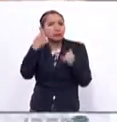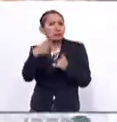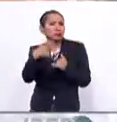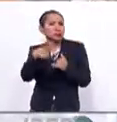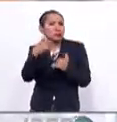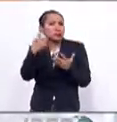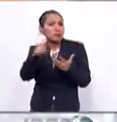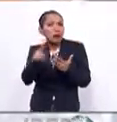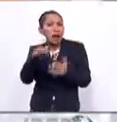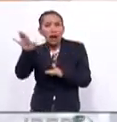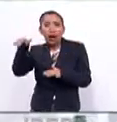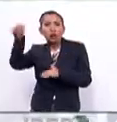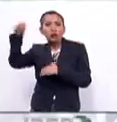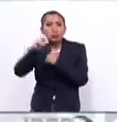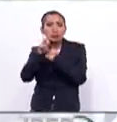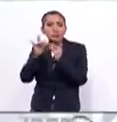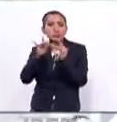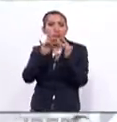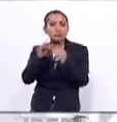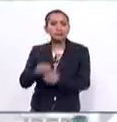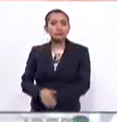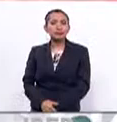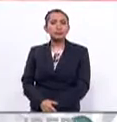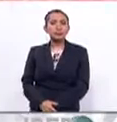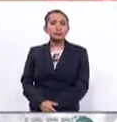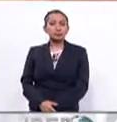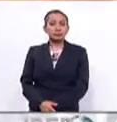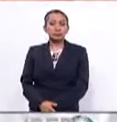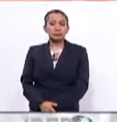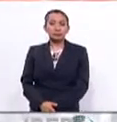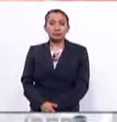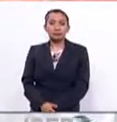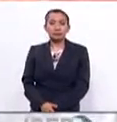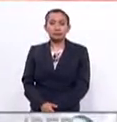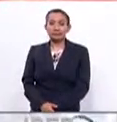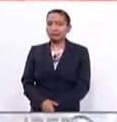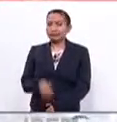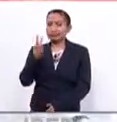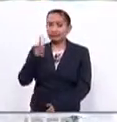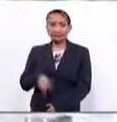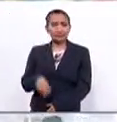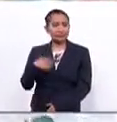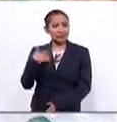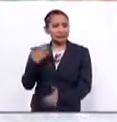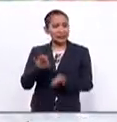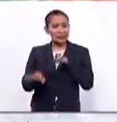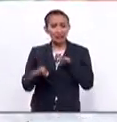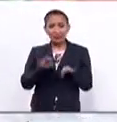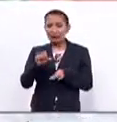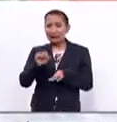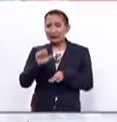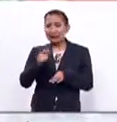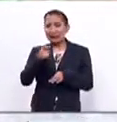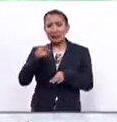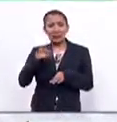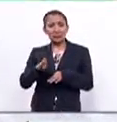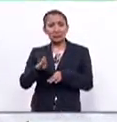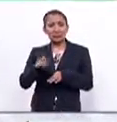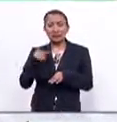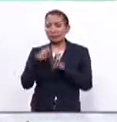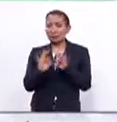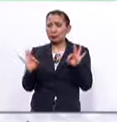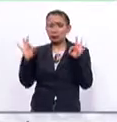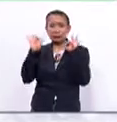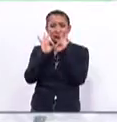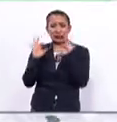tienen precisamente hacia afuera. Sí, no, sin duda el trabajo que tenemos con CEGIP es fundamental, ¿no?